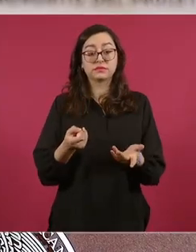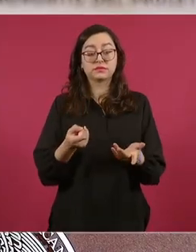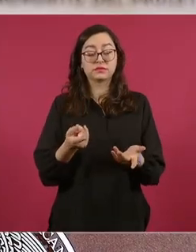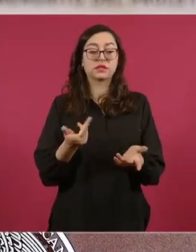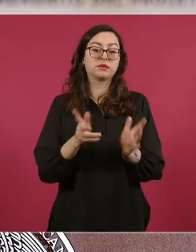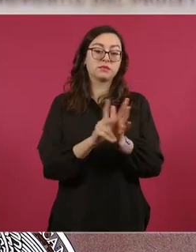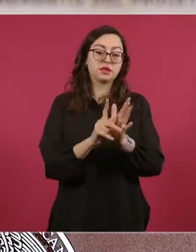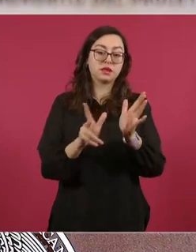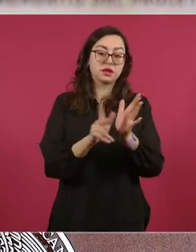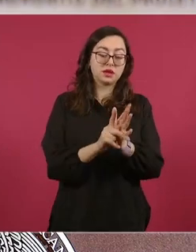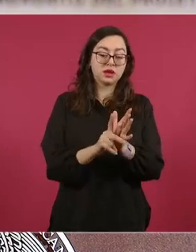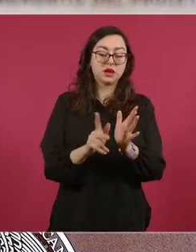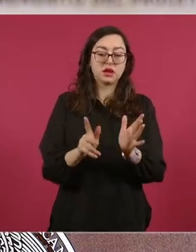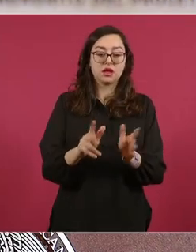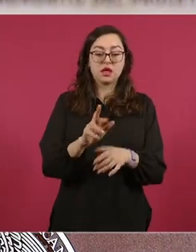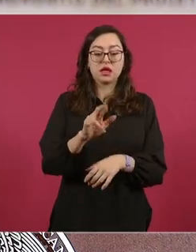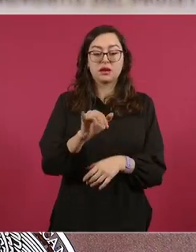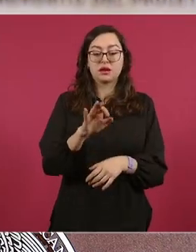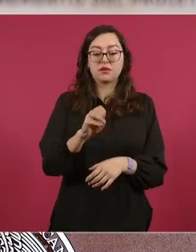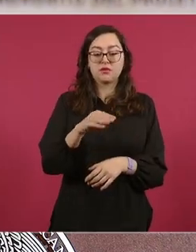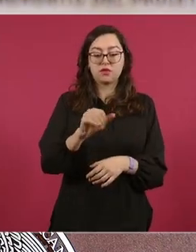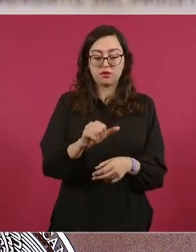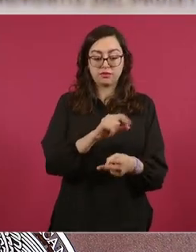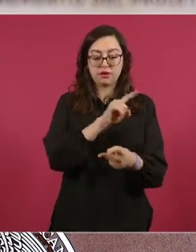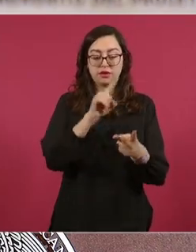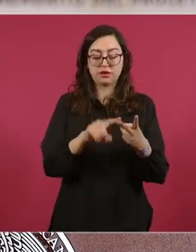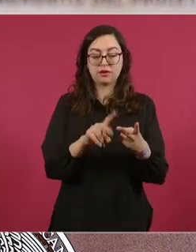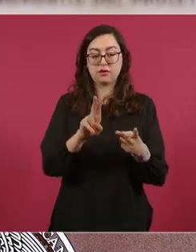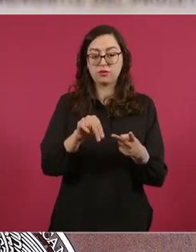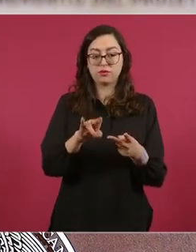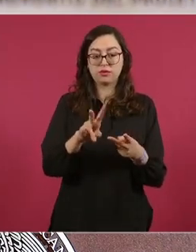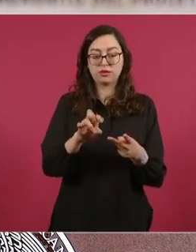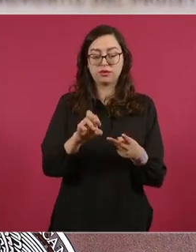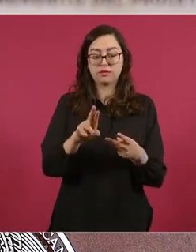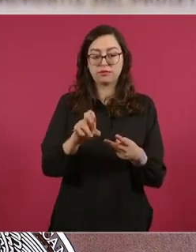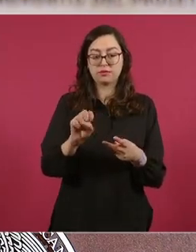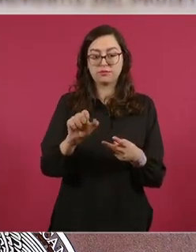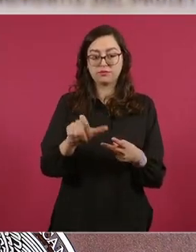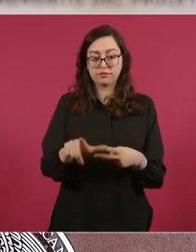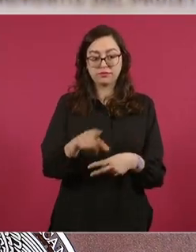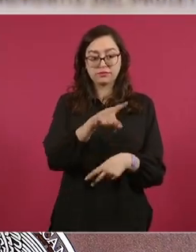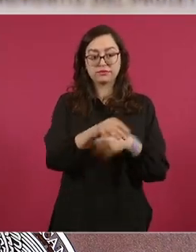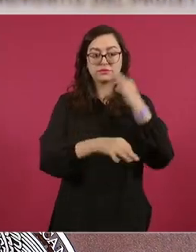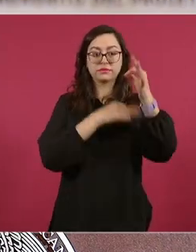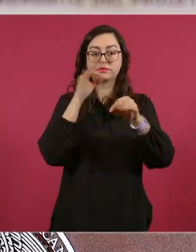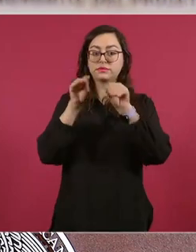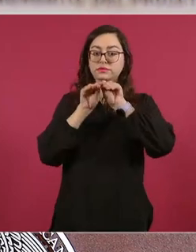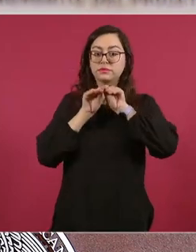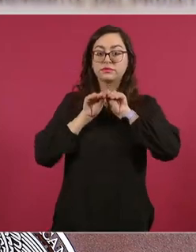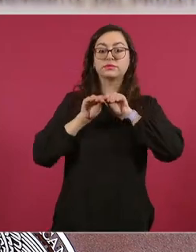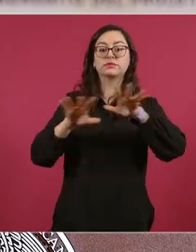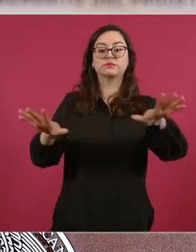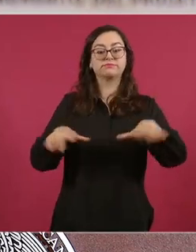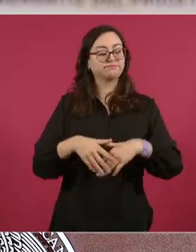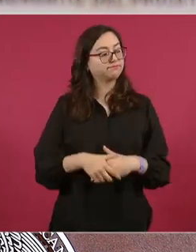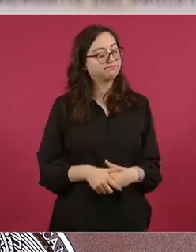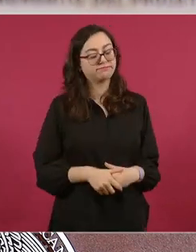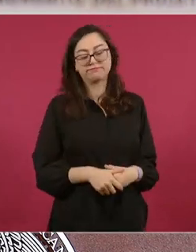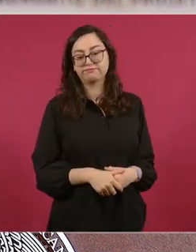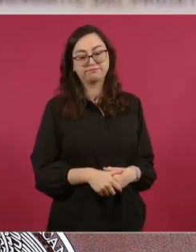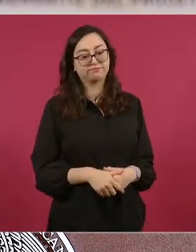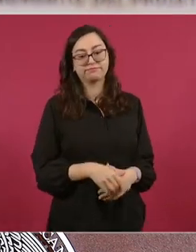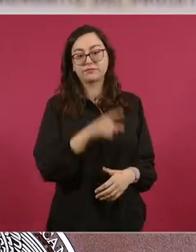que también publicó el Universal. Y vamos a decirles que es falso que autopista en Oaxaca se